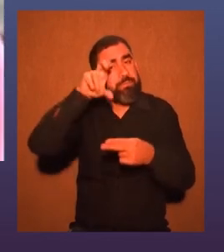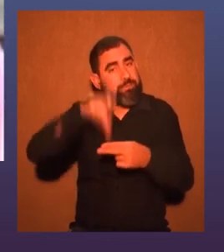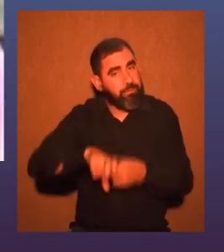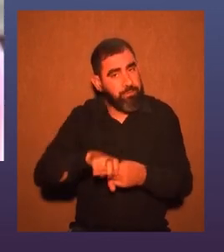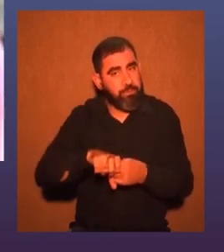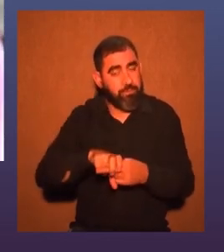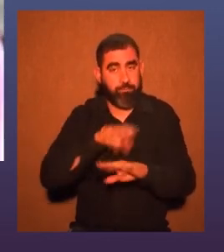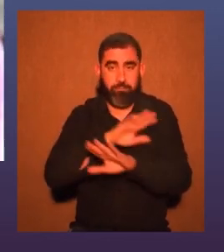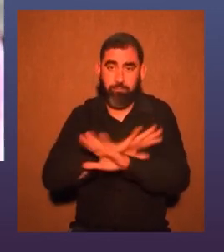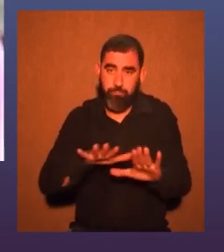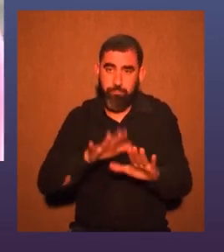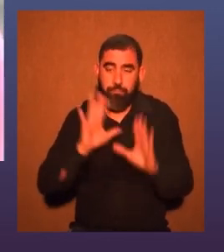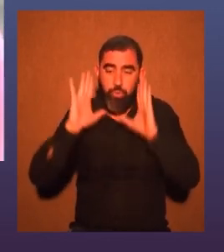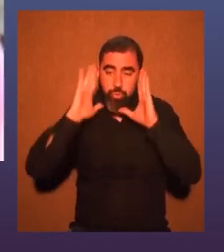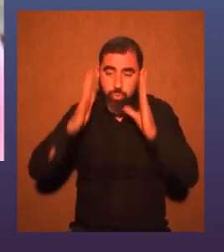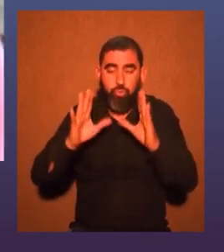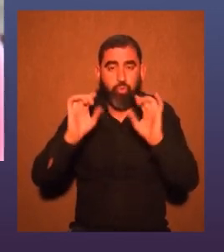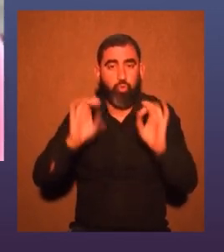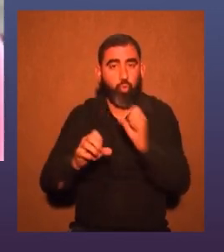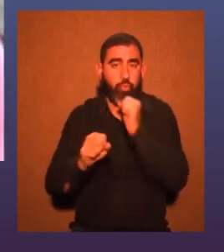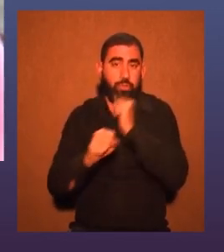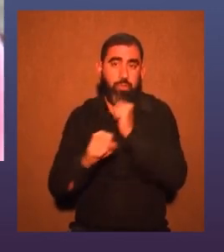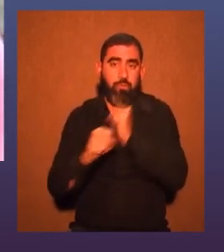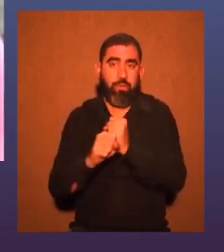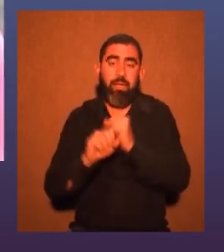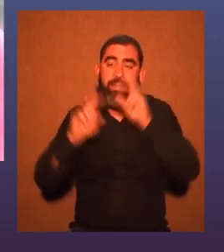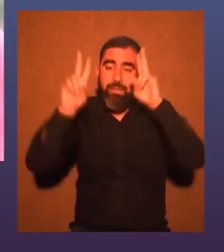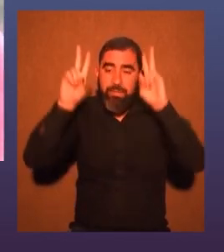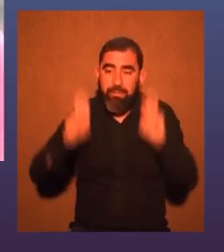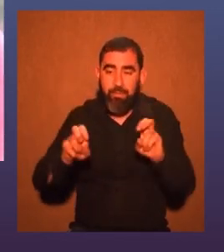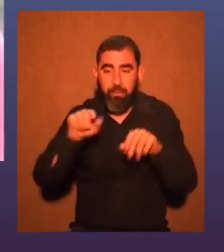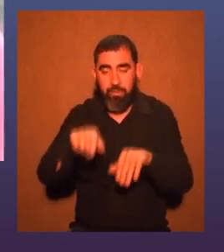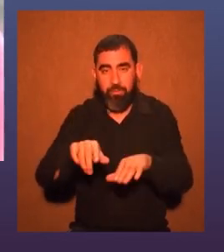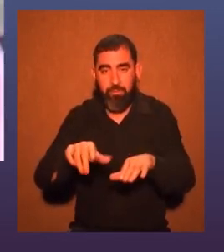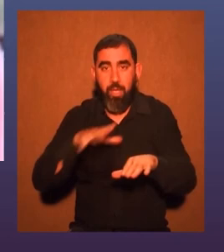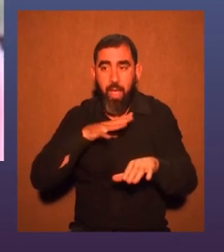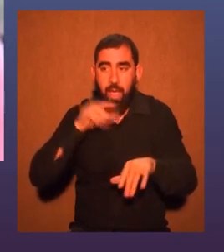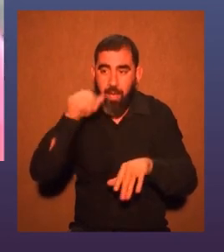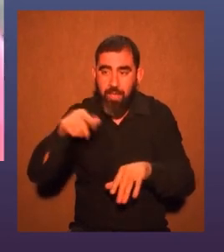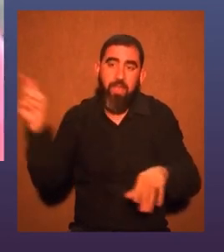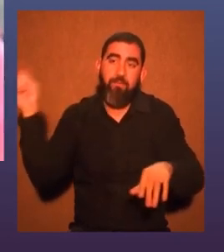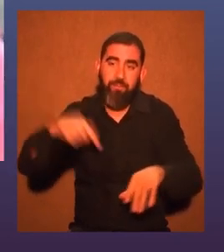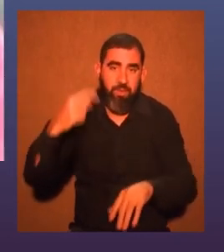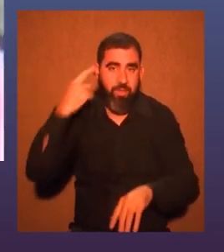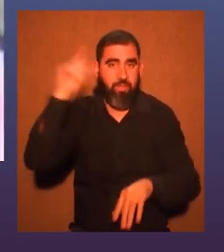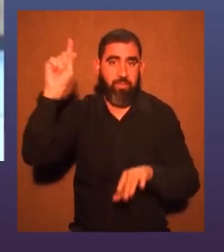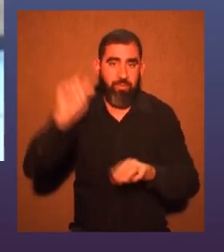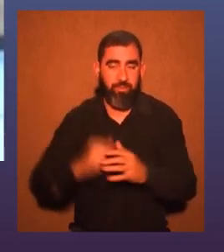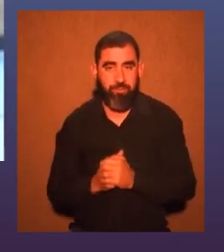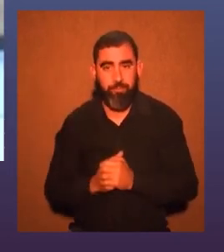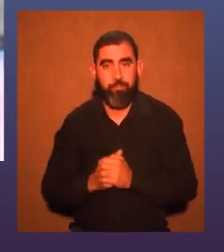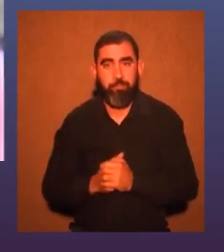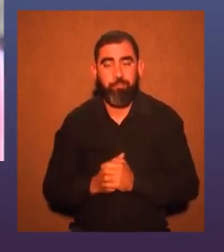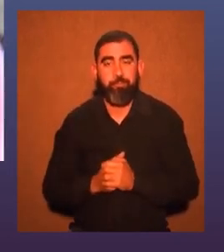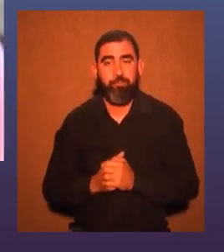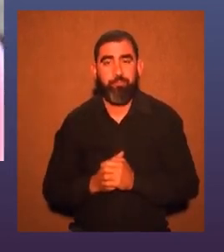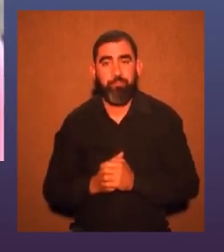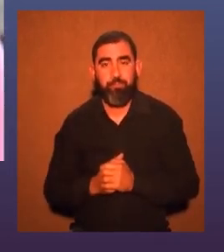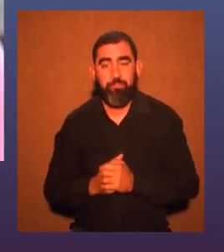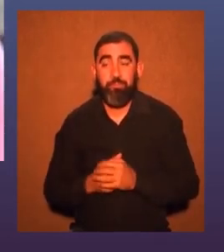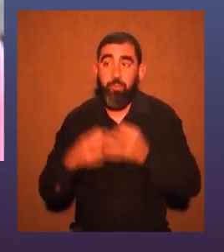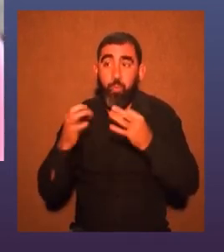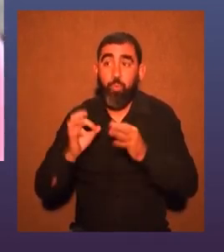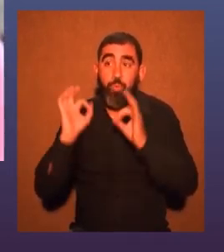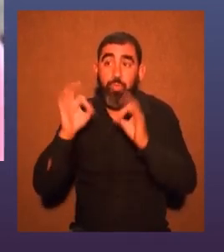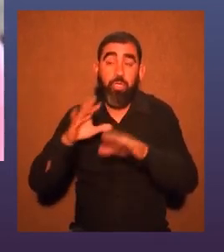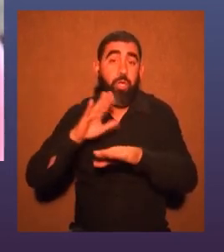sentar y voy a trabajar sobre esto, y ahí va a venir la inspiración. Bueno, eso es. Aparece en un momento